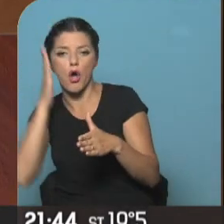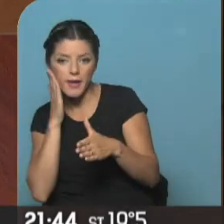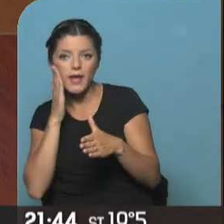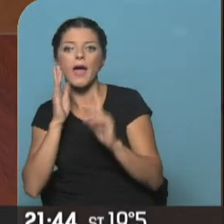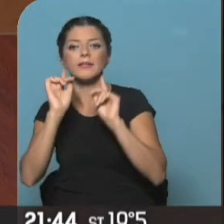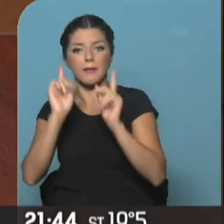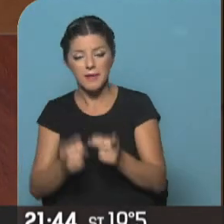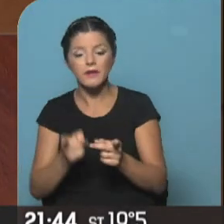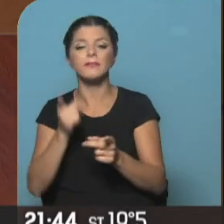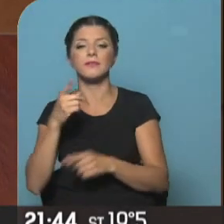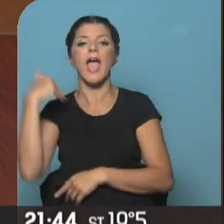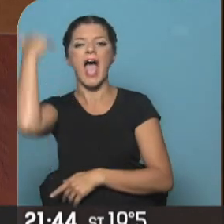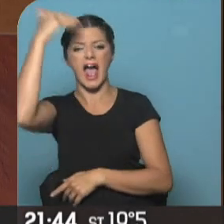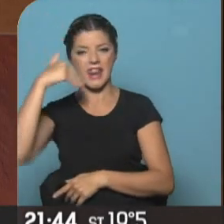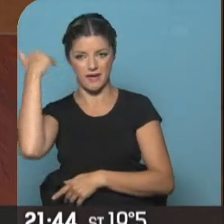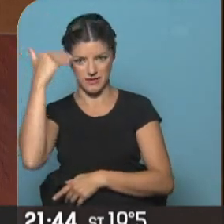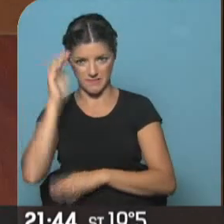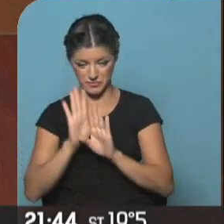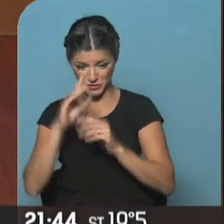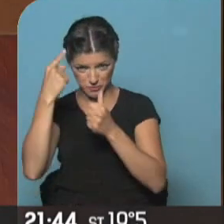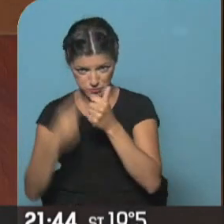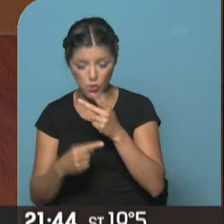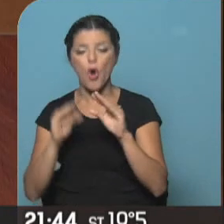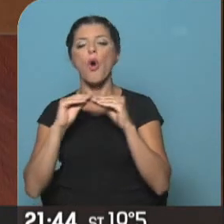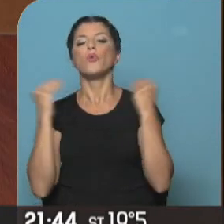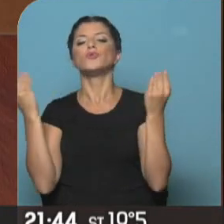32, 1 de diciembre, sorteo del Mundial en